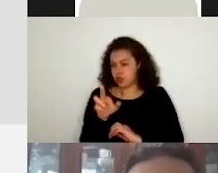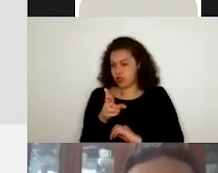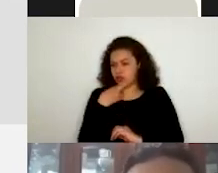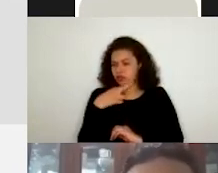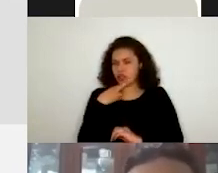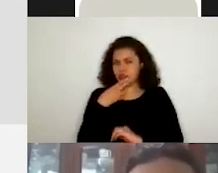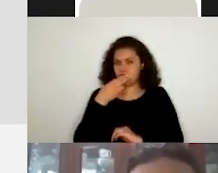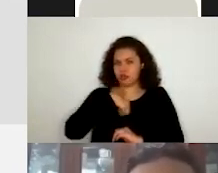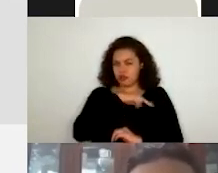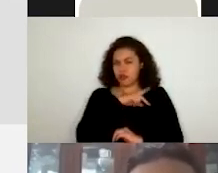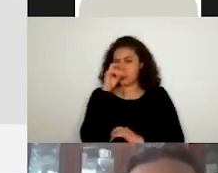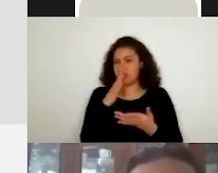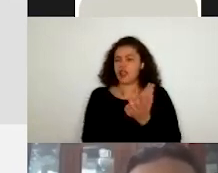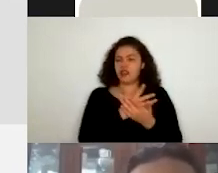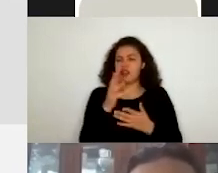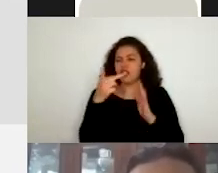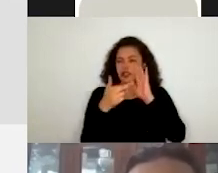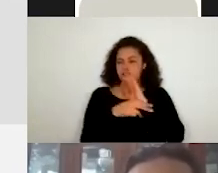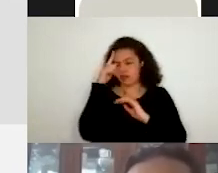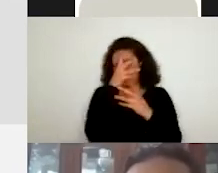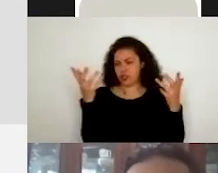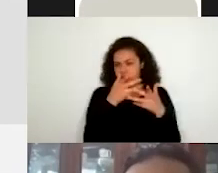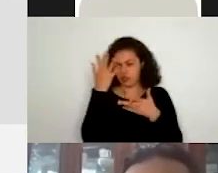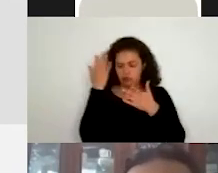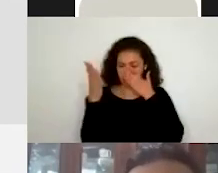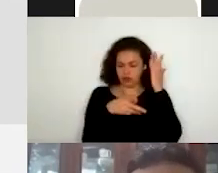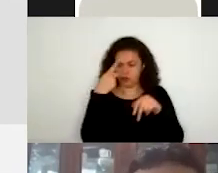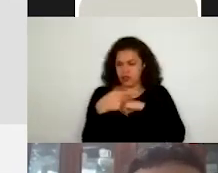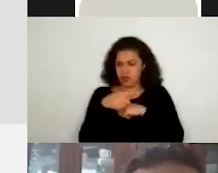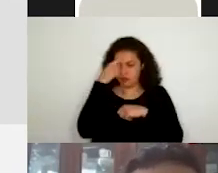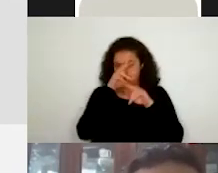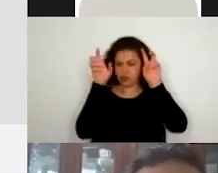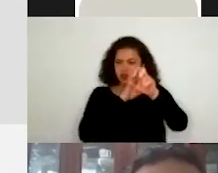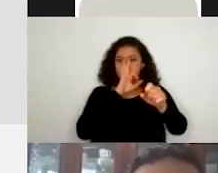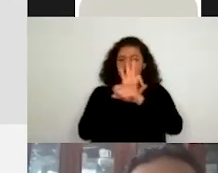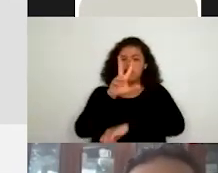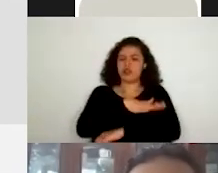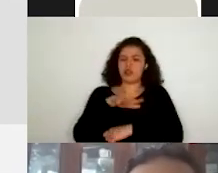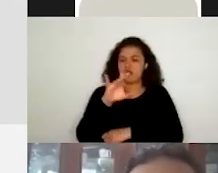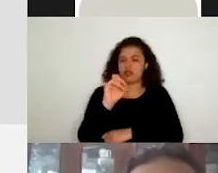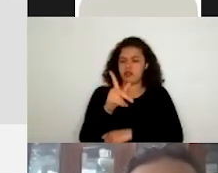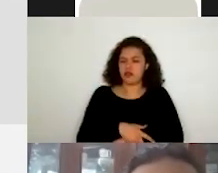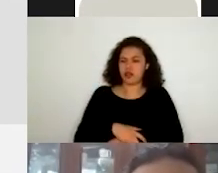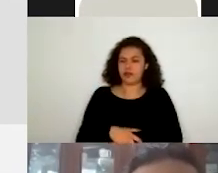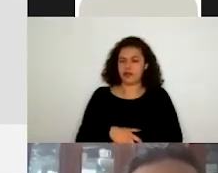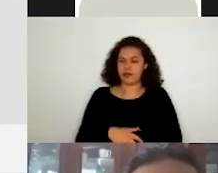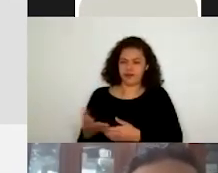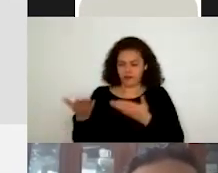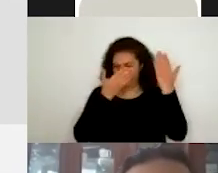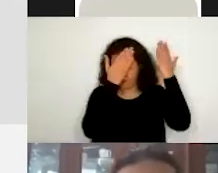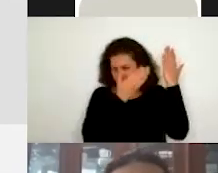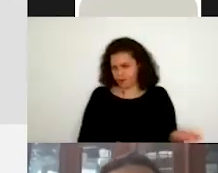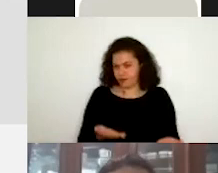Y además los lineamientos para la elaboración de estudios de riesgo en materia de protección civil, como se muestra a continuación.